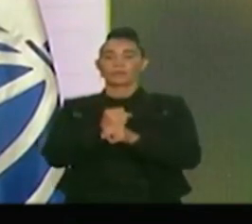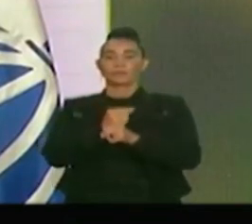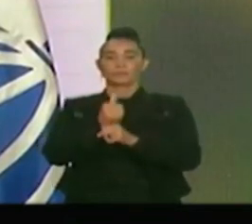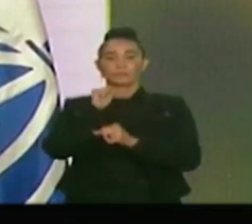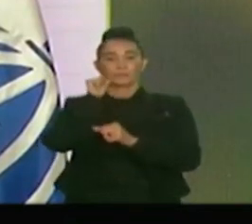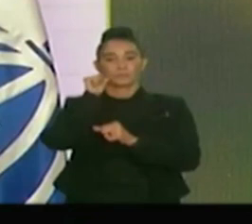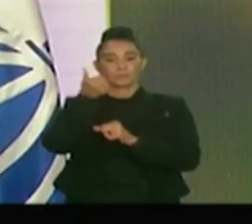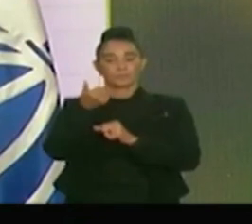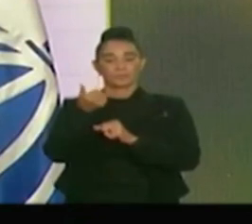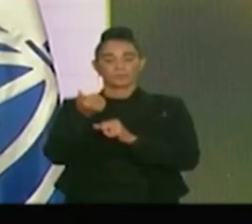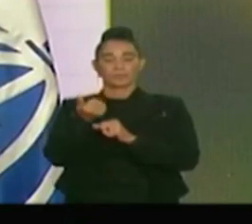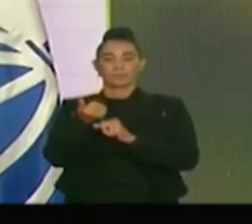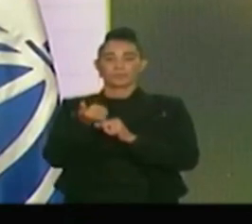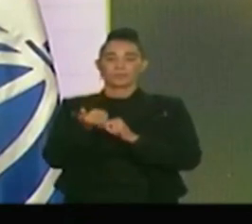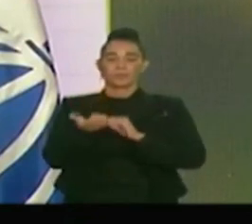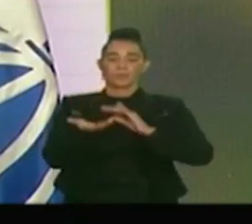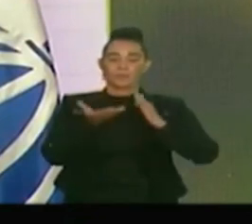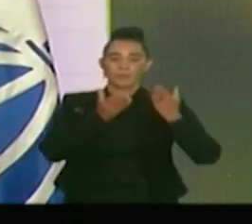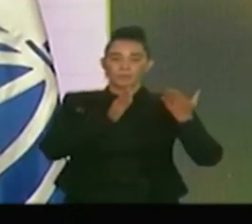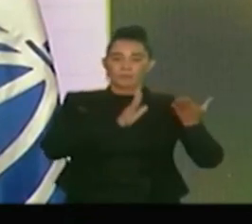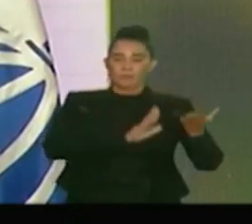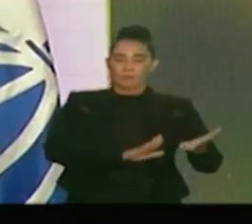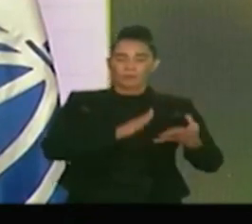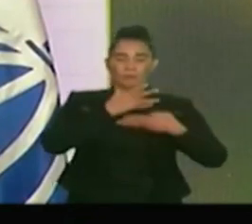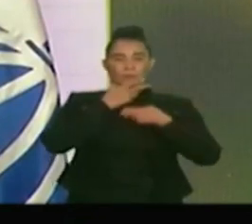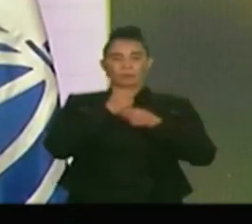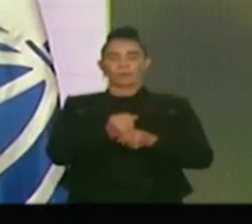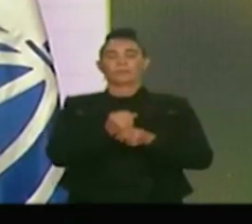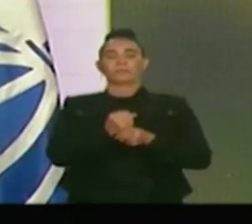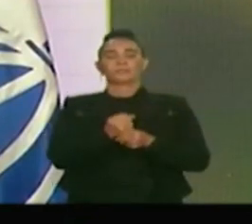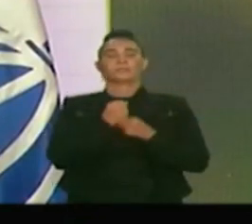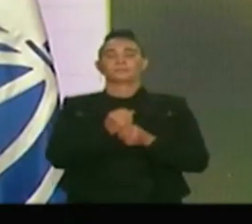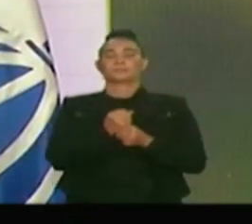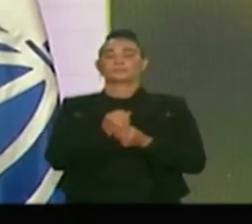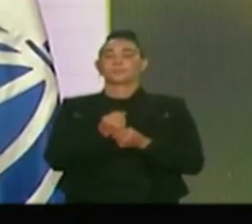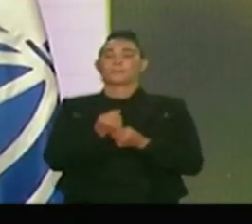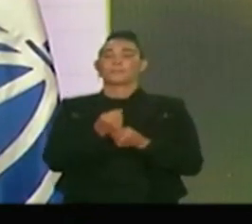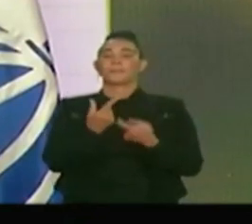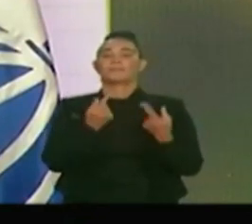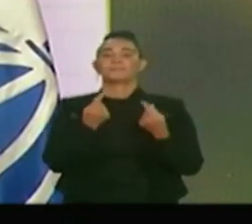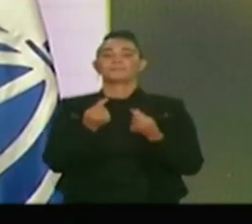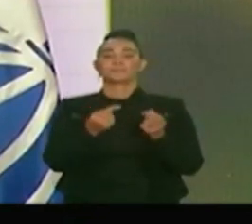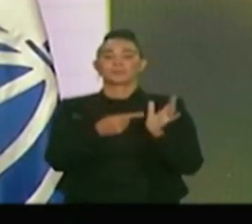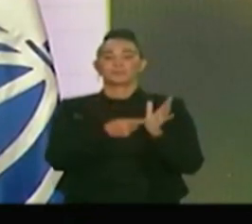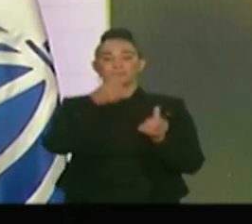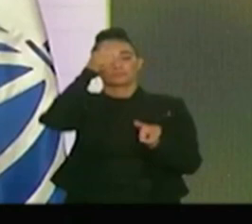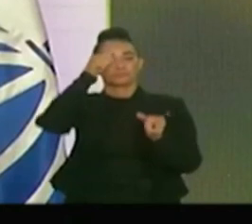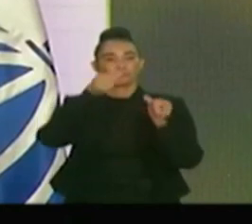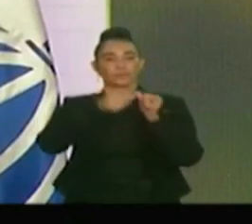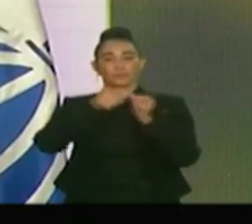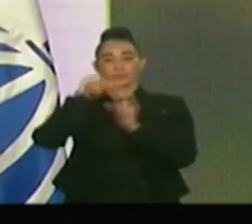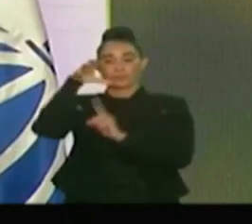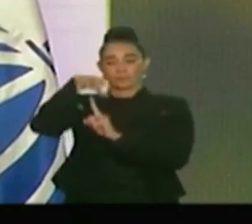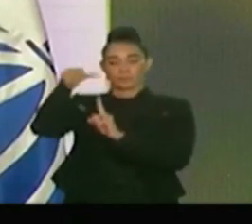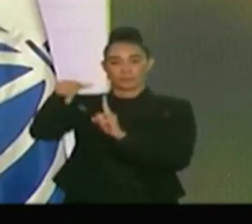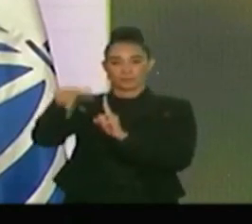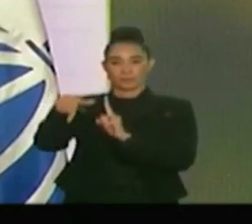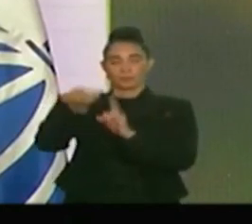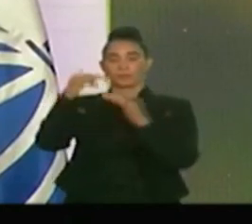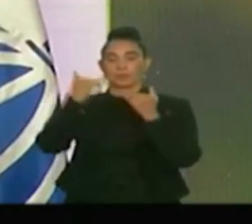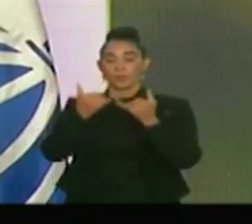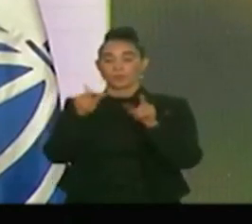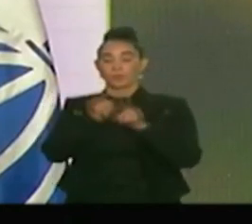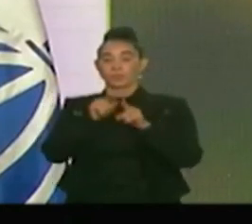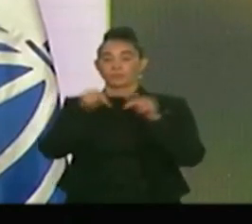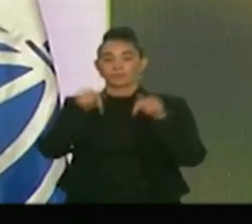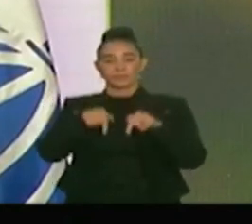su triste asesinato, y lo haremos y haremos un reconocimiento en el Palacio, pero hoy estando aquí y